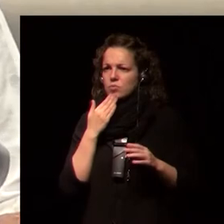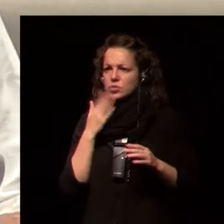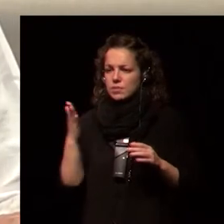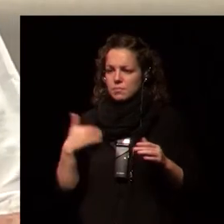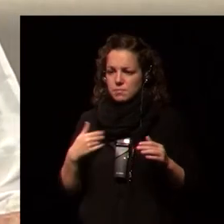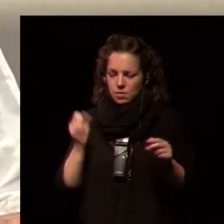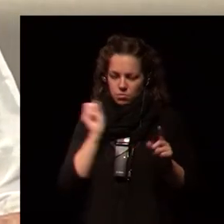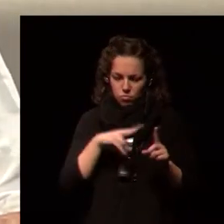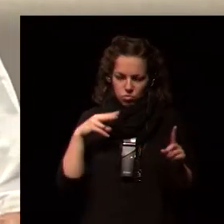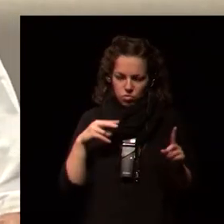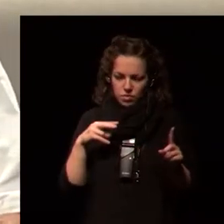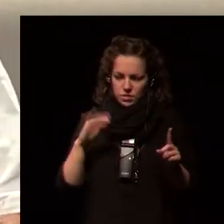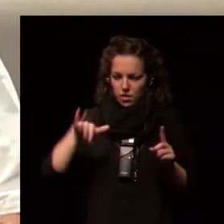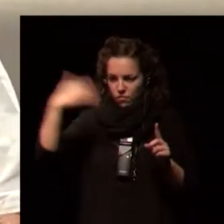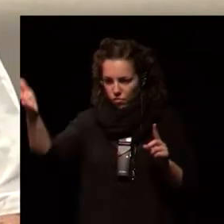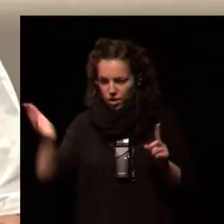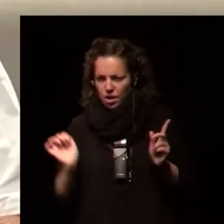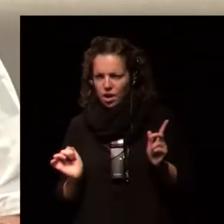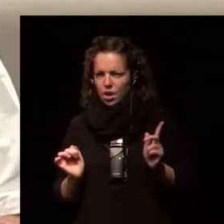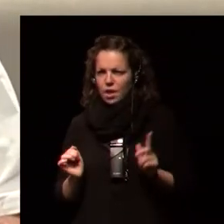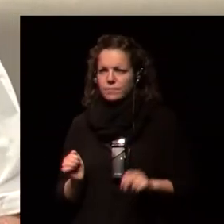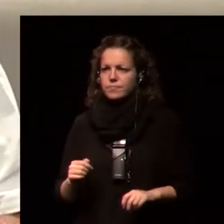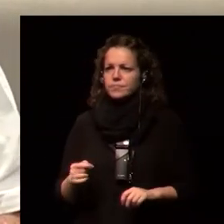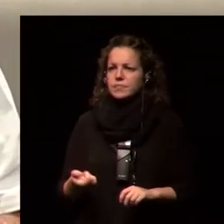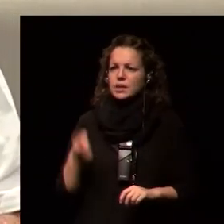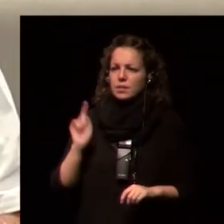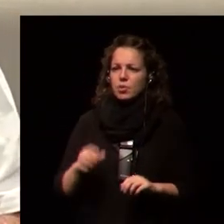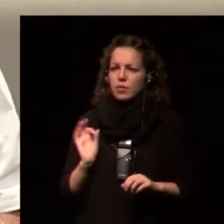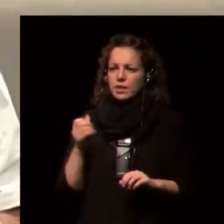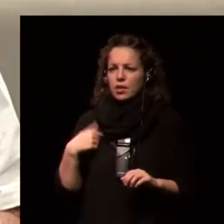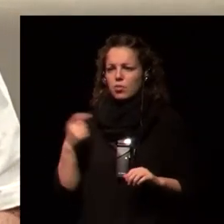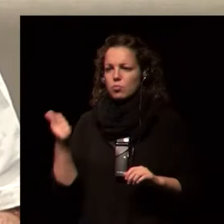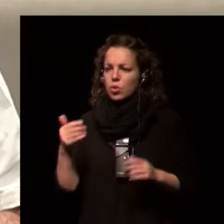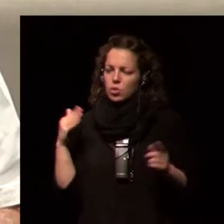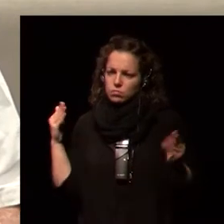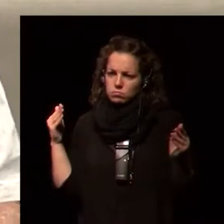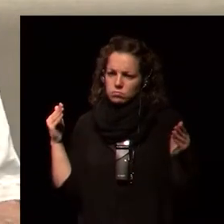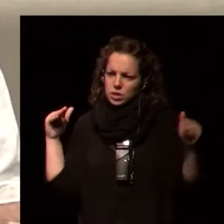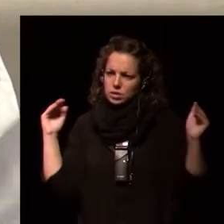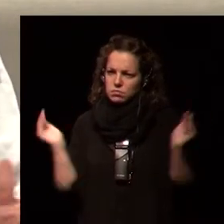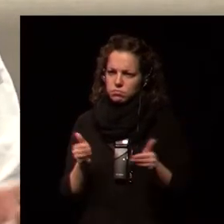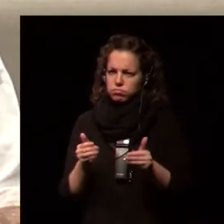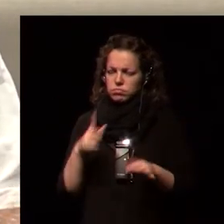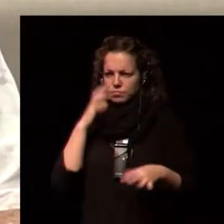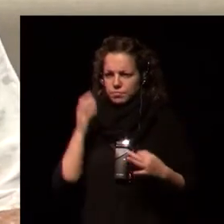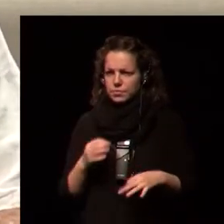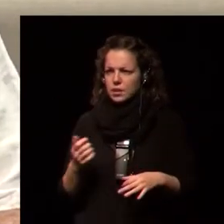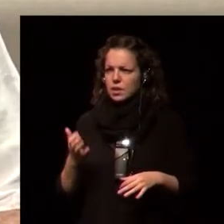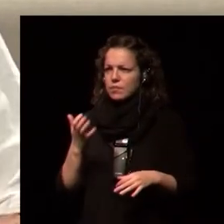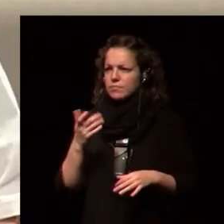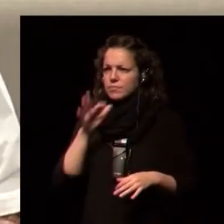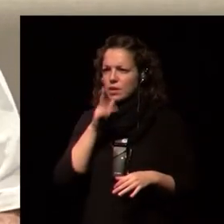mi perspectiva desde fuera y una verdad más o menos objetiva. Y vamos a imaginar eso también mientras